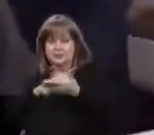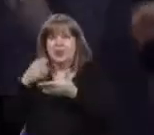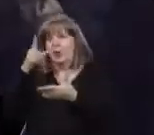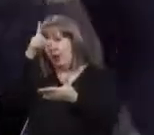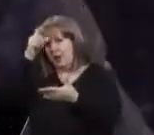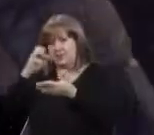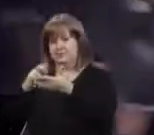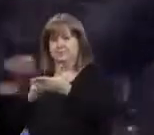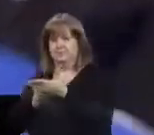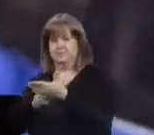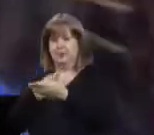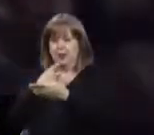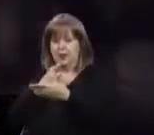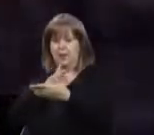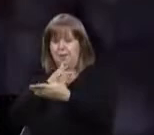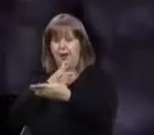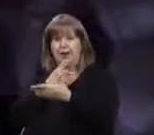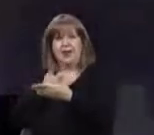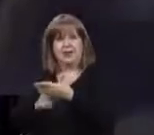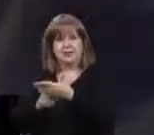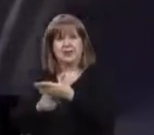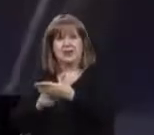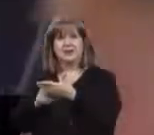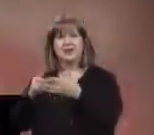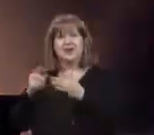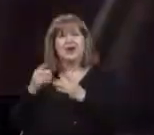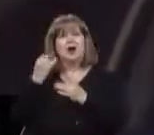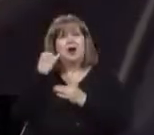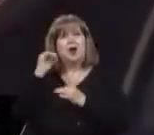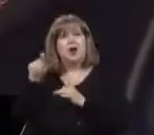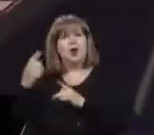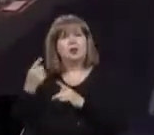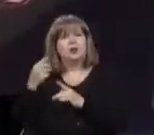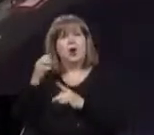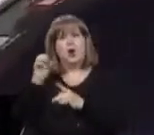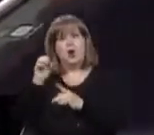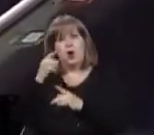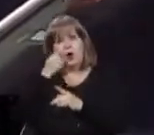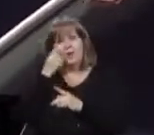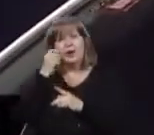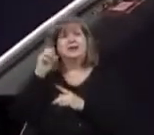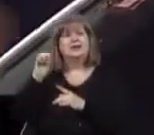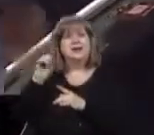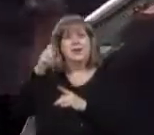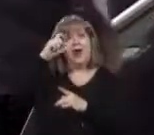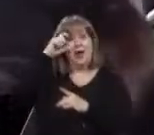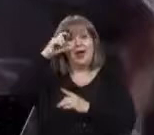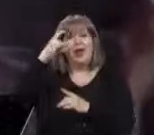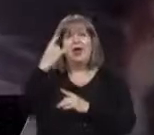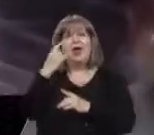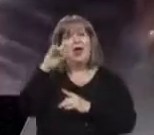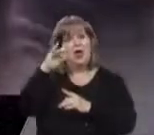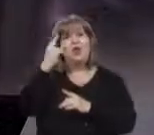tenía, mejor dicho, una relación con el youtuber El Presto. ¿Quién es El Presto? Bueno, se llama Eduardo Miguel Presto